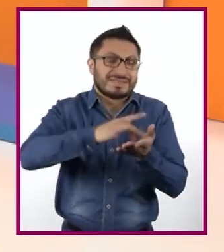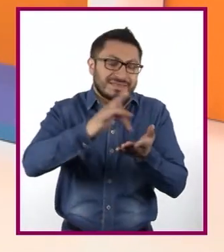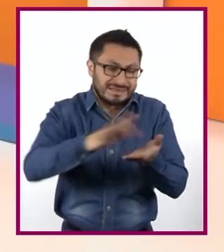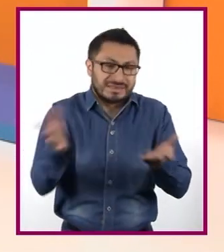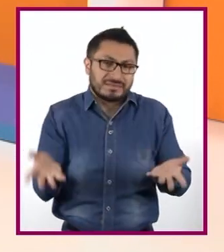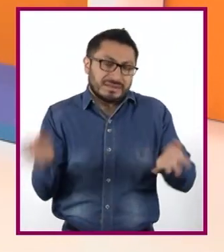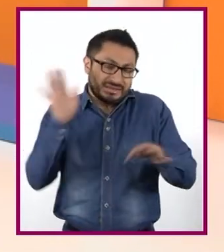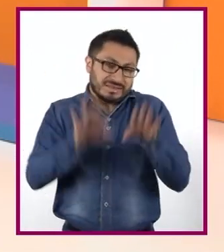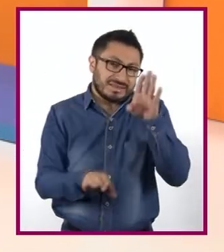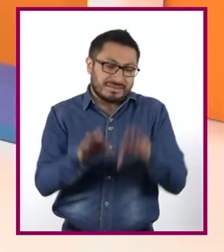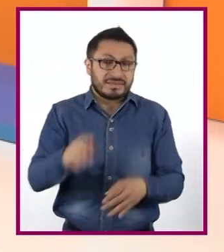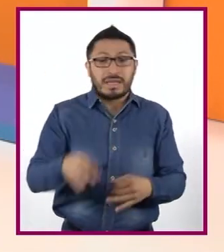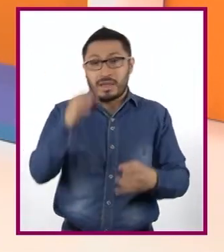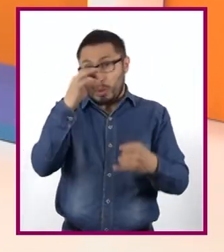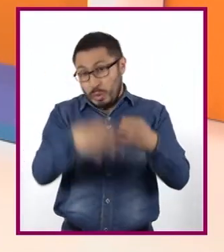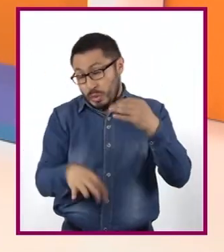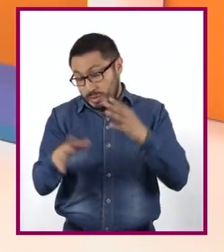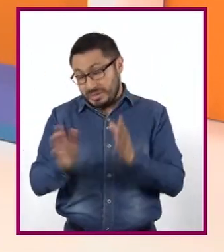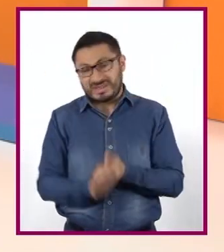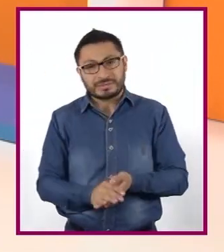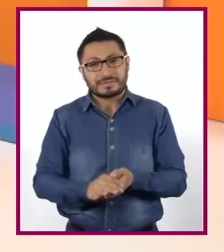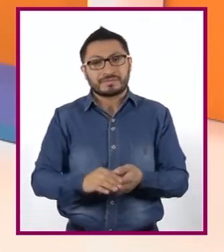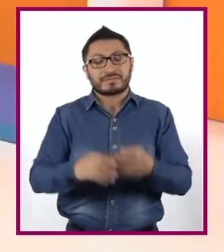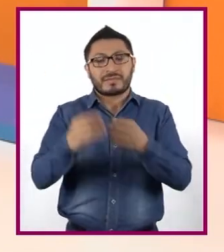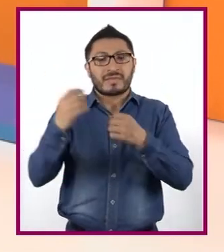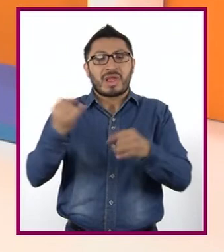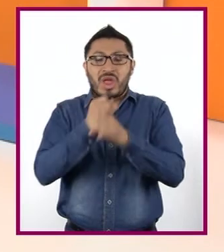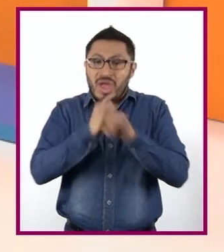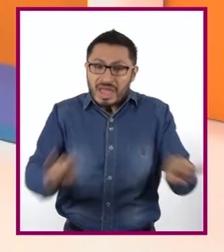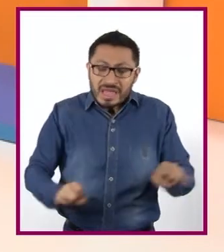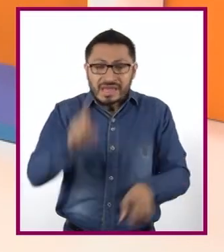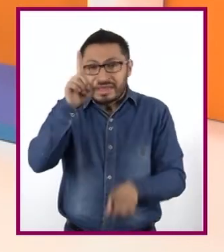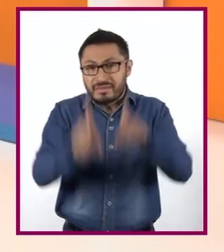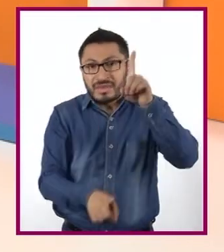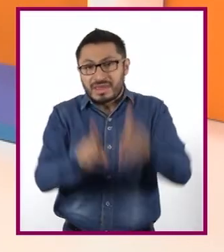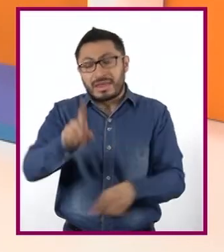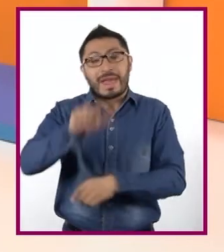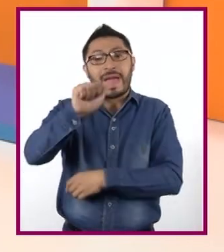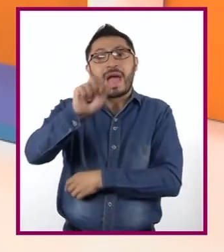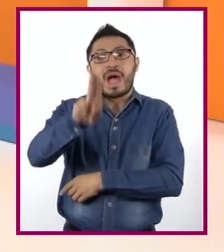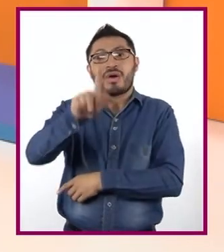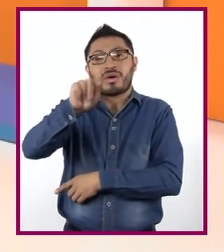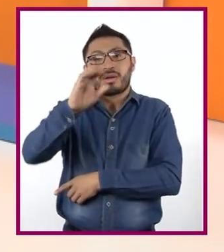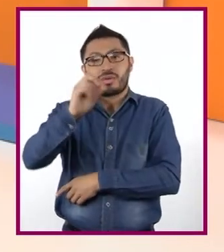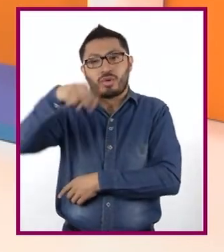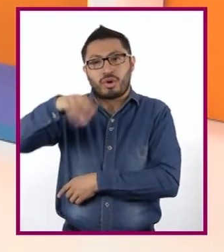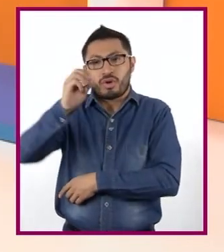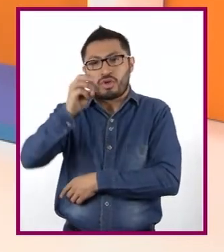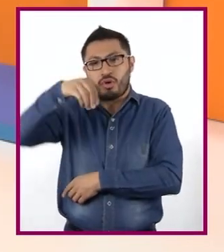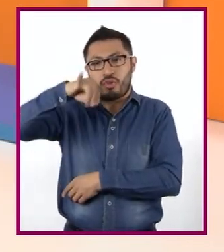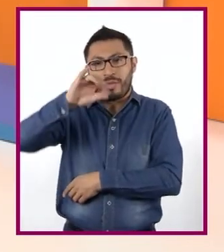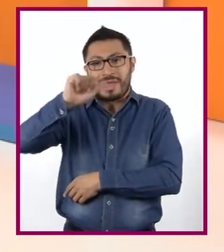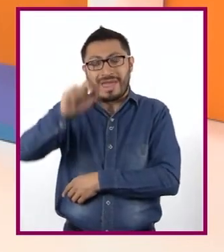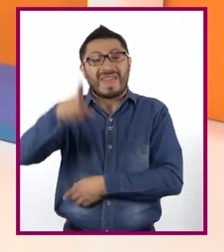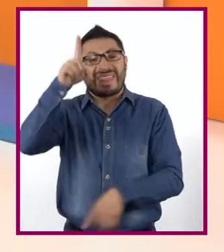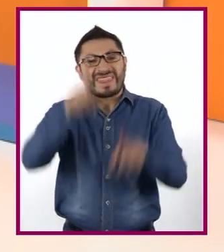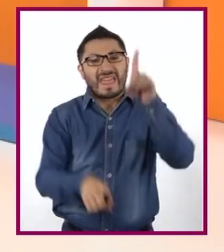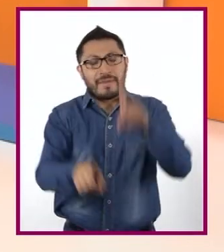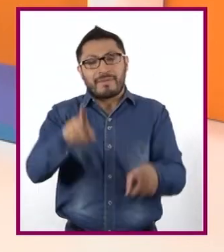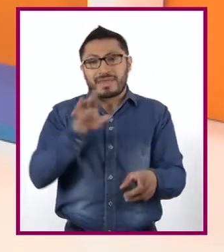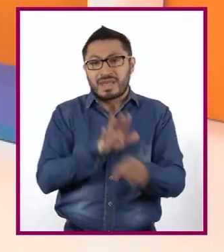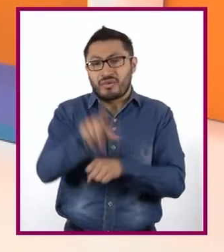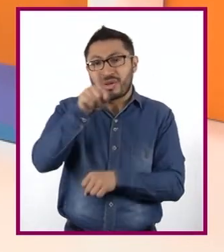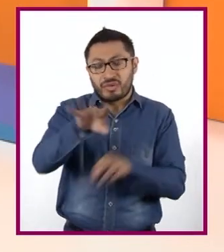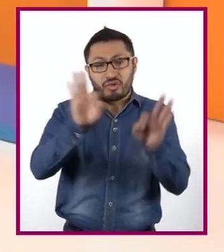Por último, el grado de autonomía tiene que ver con la capacidad de decidir sobre nuestra vida. Esto no quiere decir que se